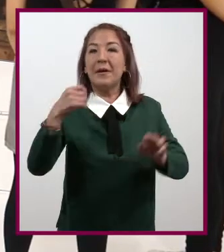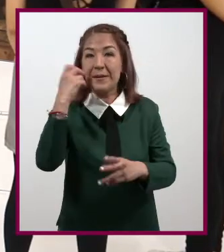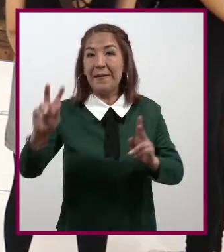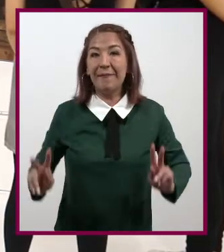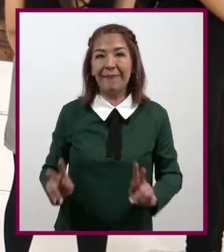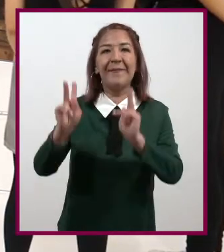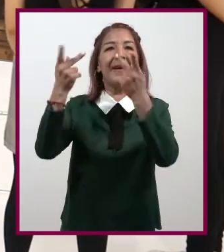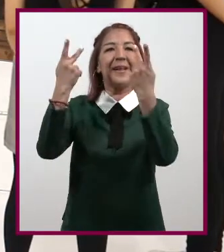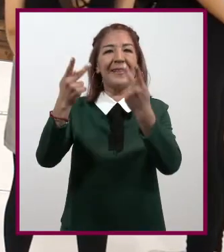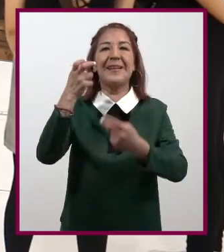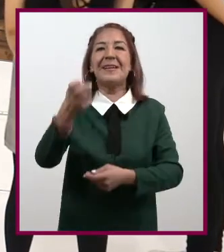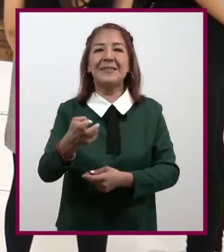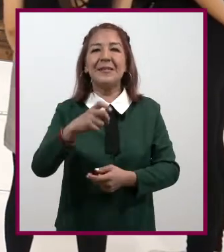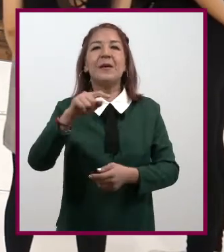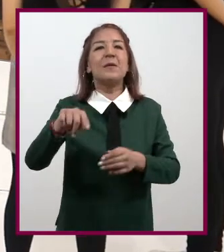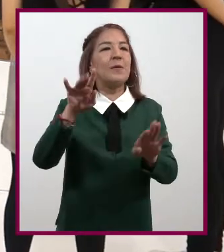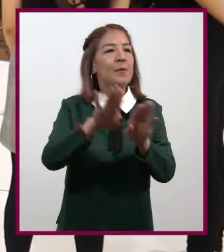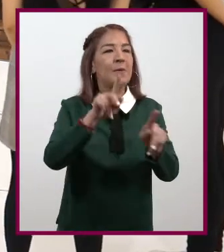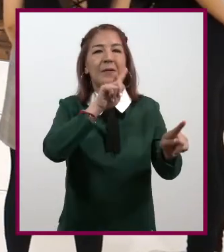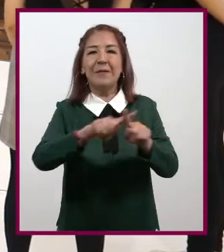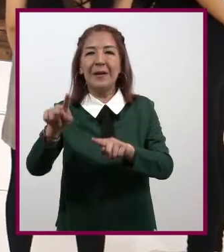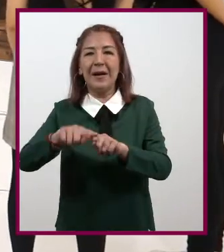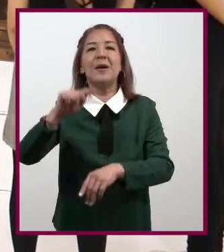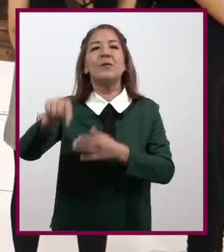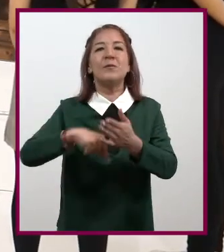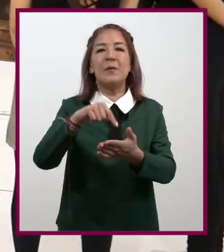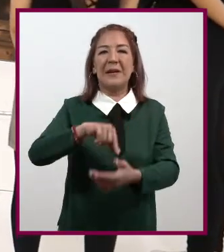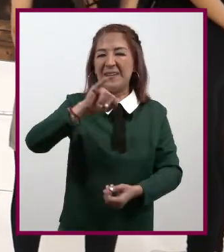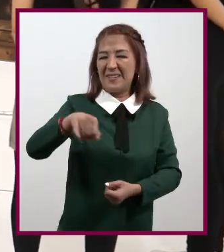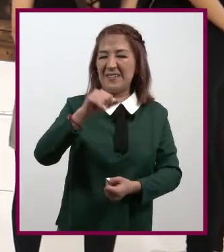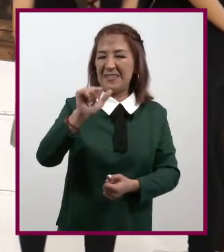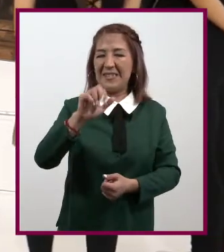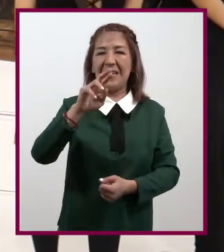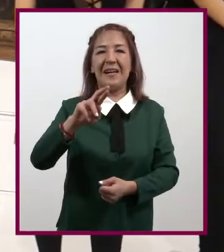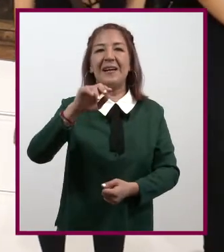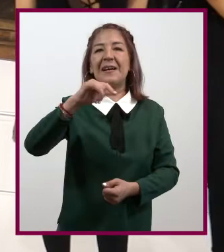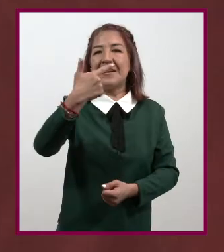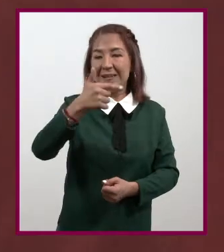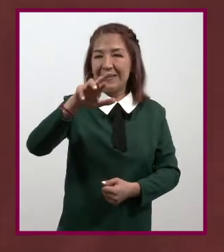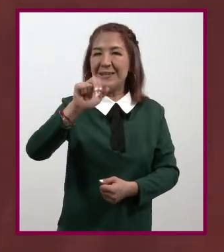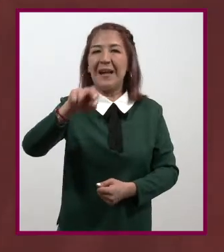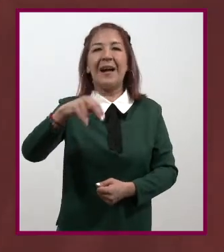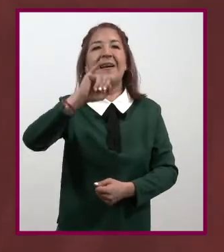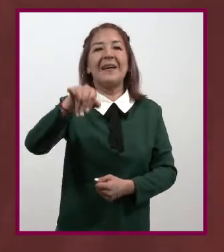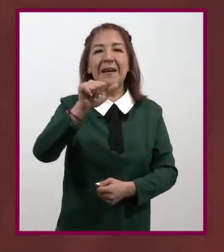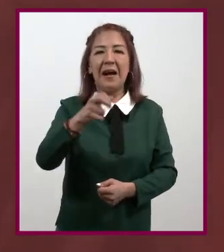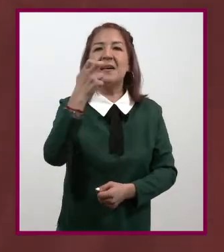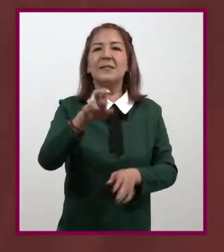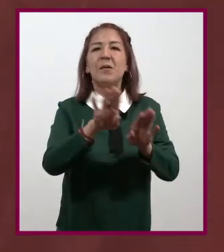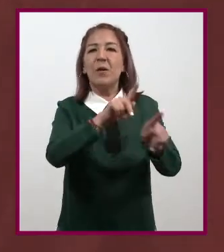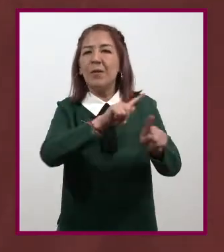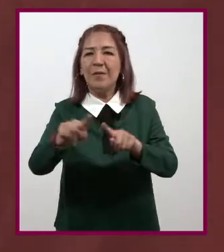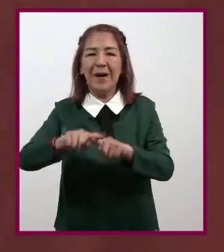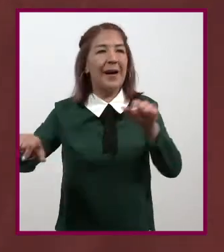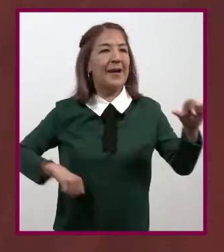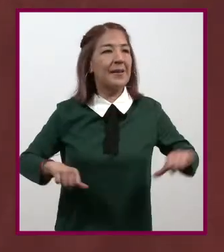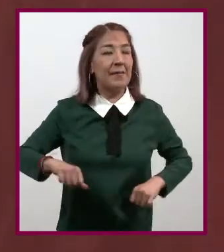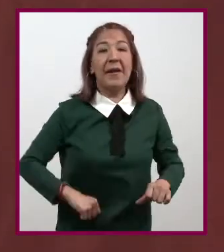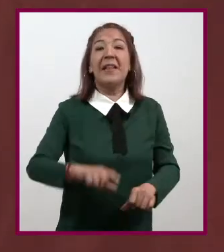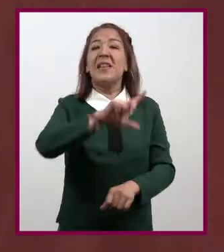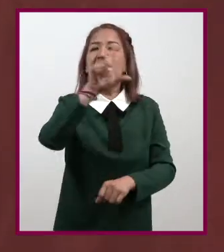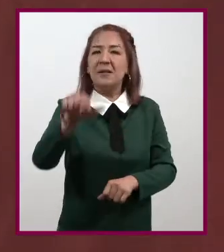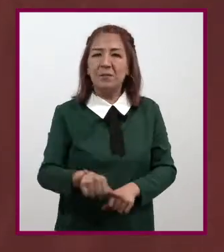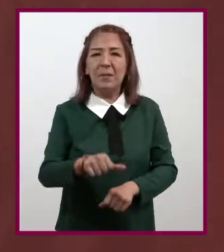la colección La Granja, ¿no? En esta casa de subastas tan significativa, y después de pasar